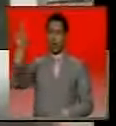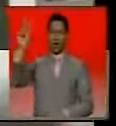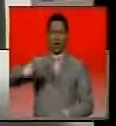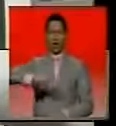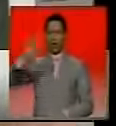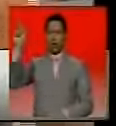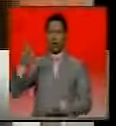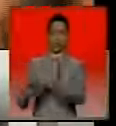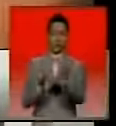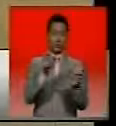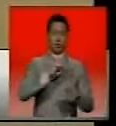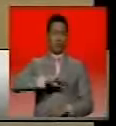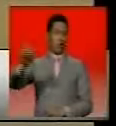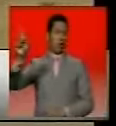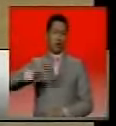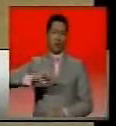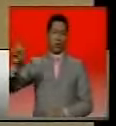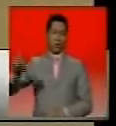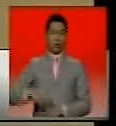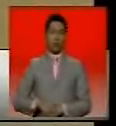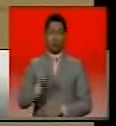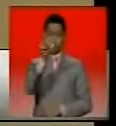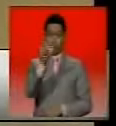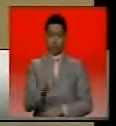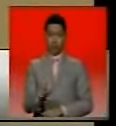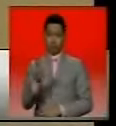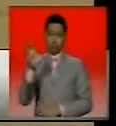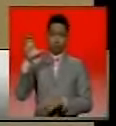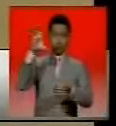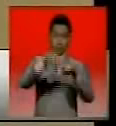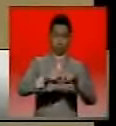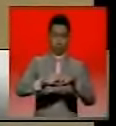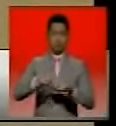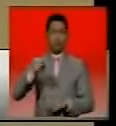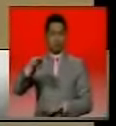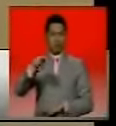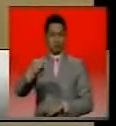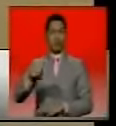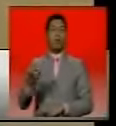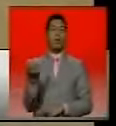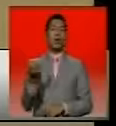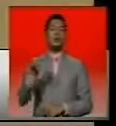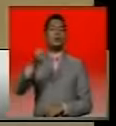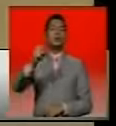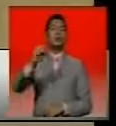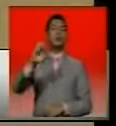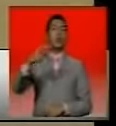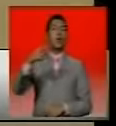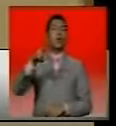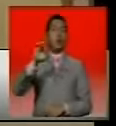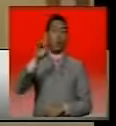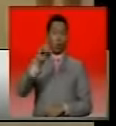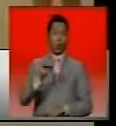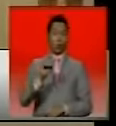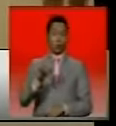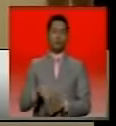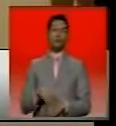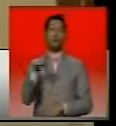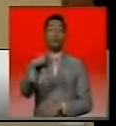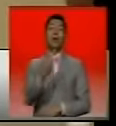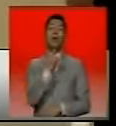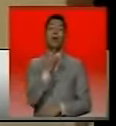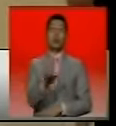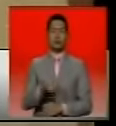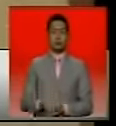Es la tercera ocasión que el detenido Segundo P cambia la historia de las muertes. Primero aseguró que ciudadanos colombianos cometieron los